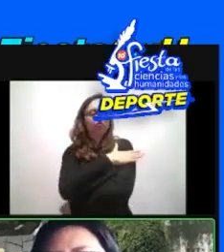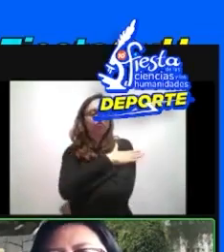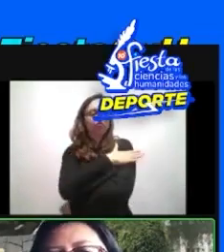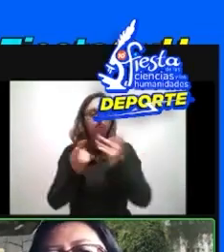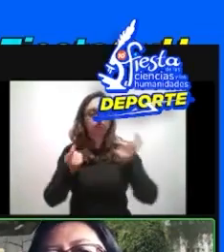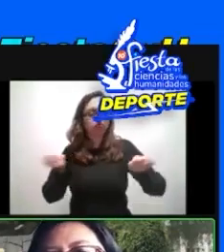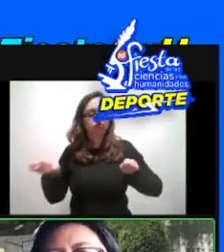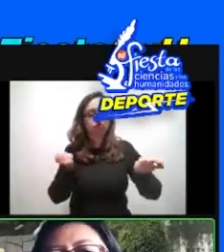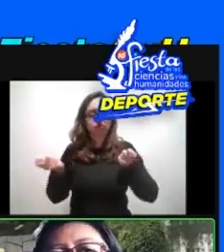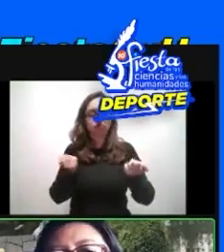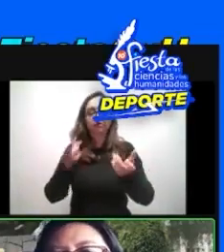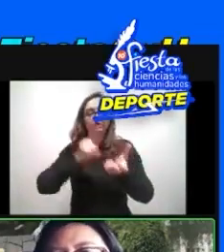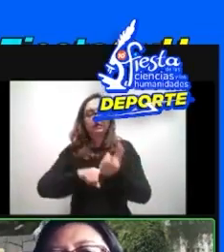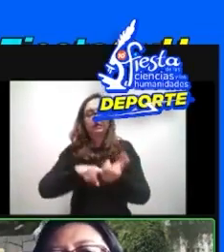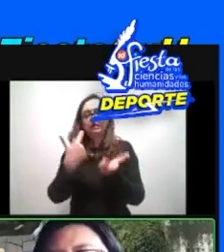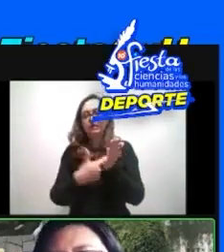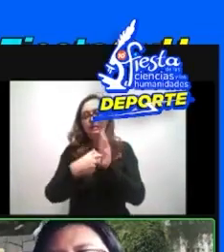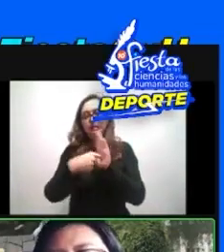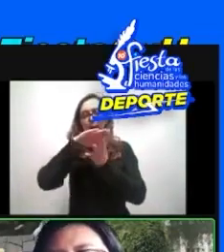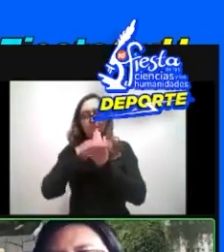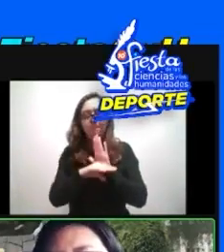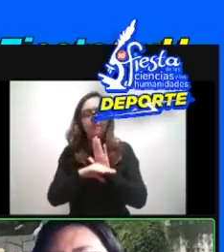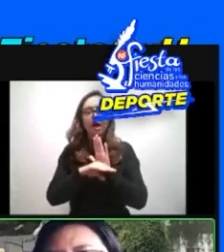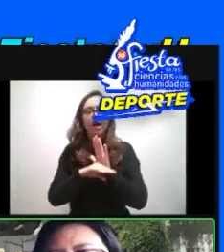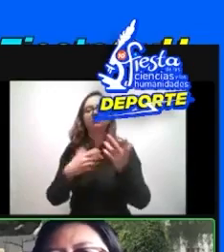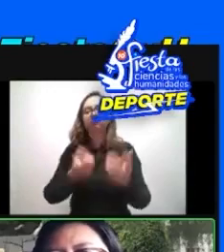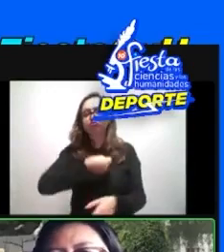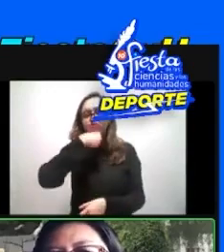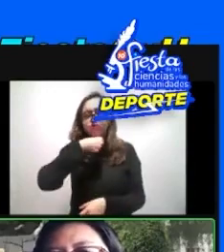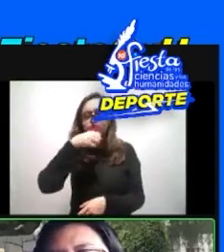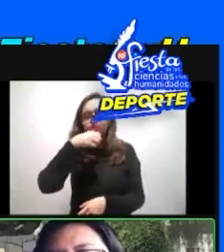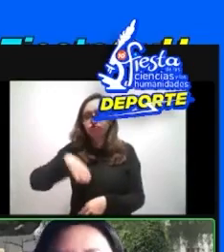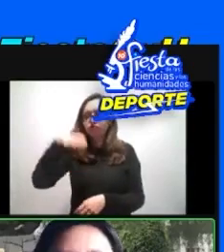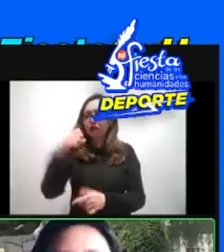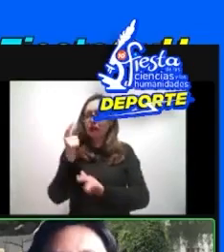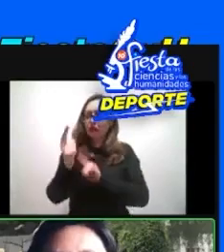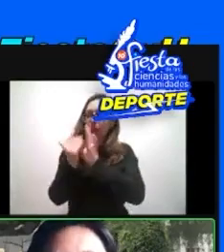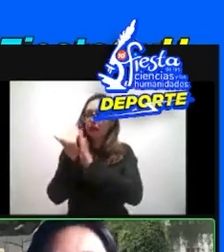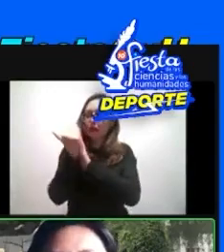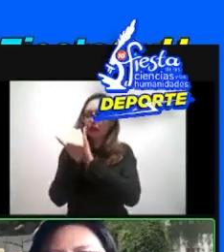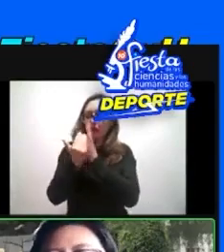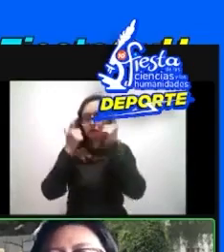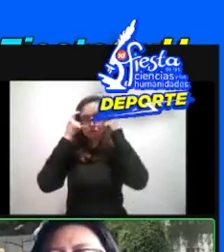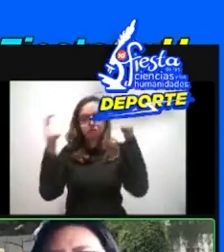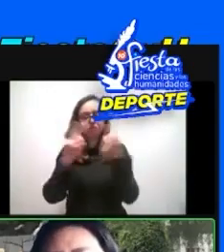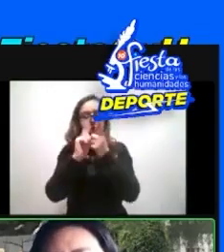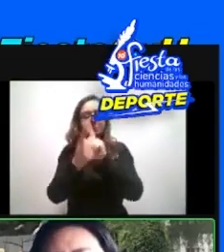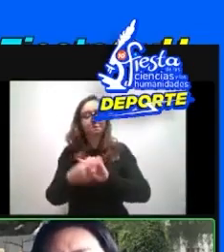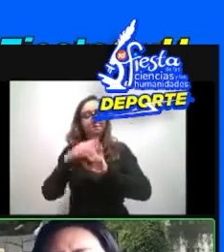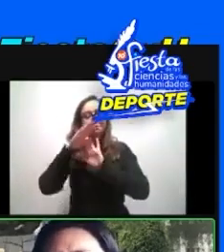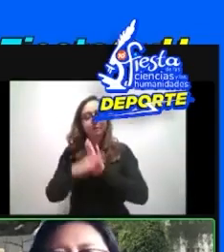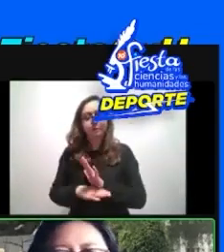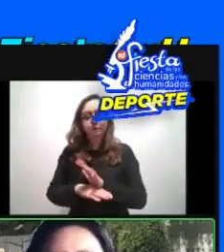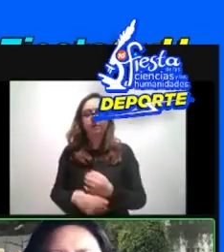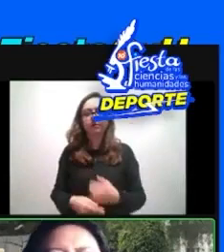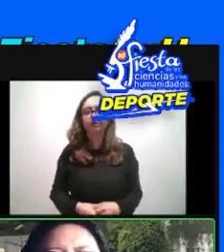de colesterol y glucosa, enlentece el envejecimiento físico y reduce el estrés y la depresión. Ahora, ¿es